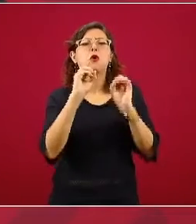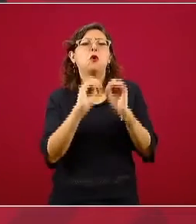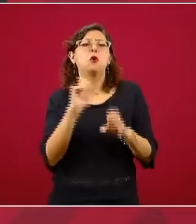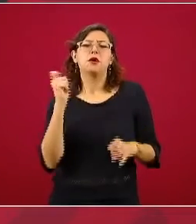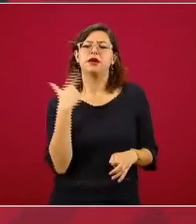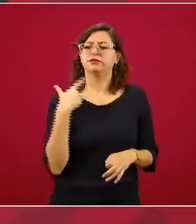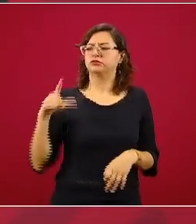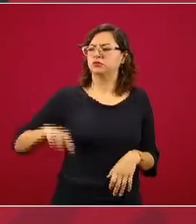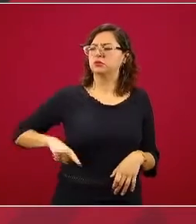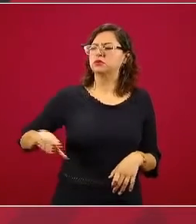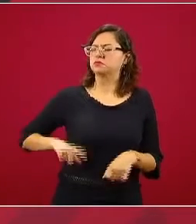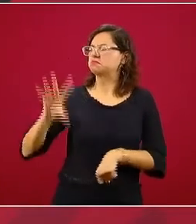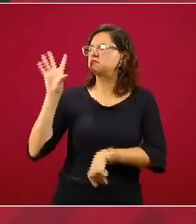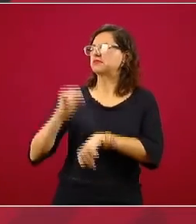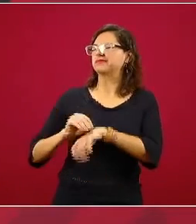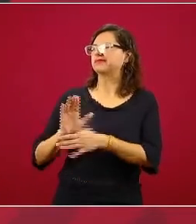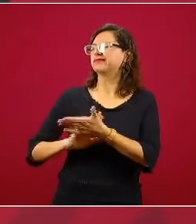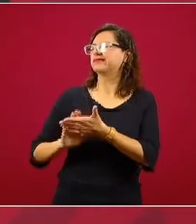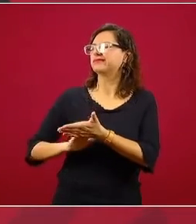no pagar